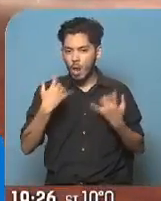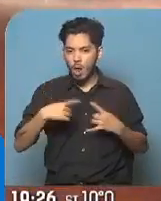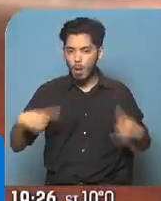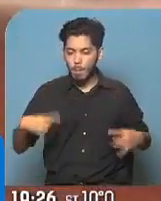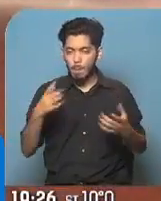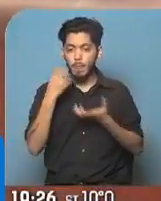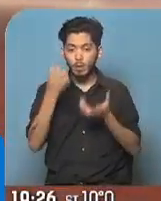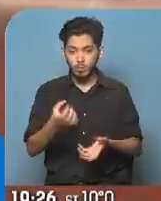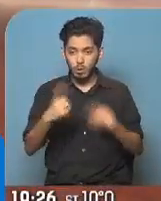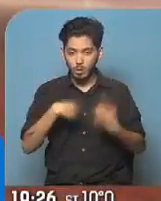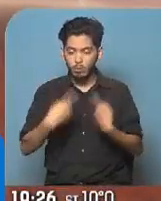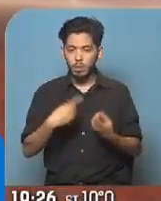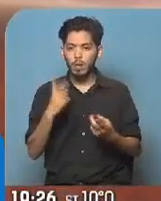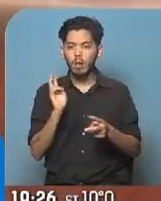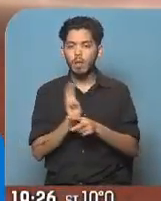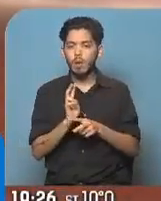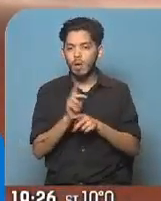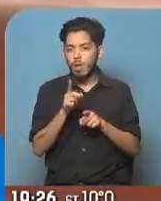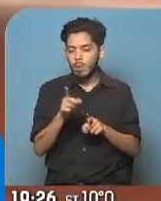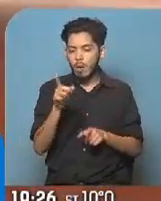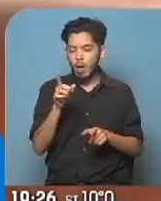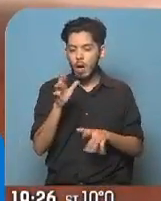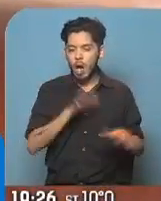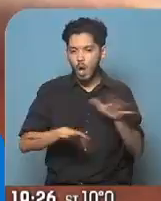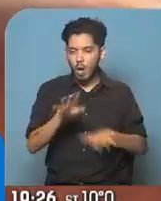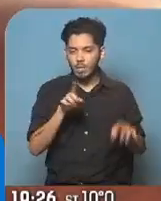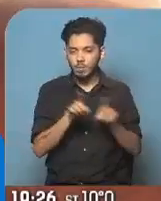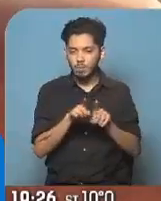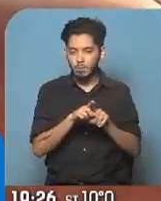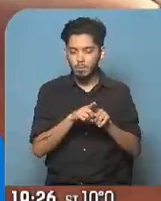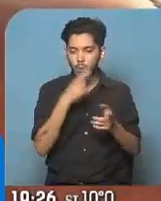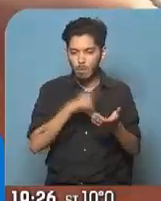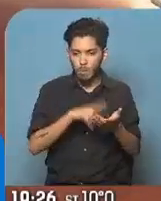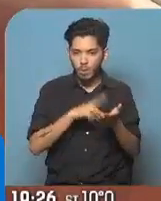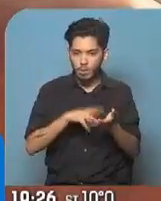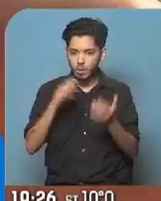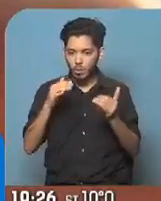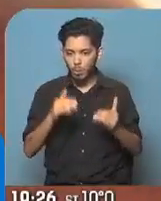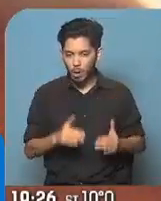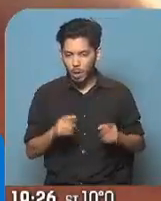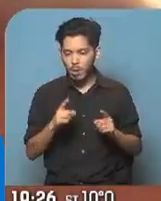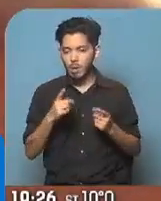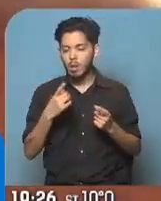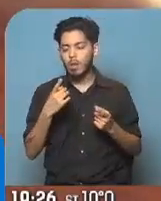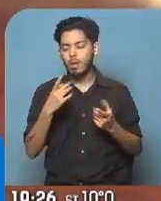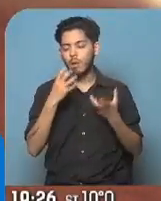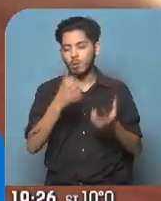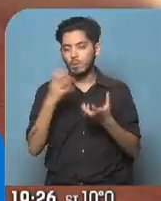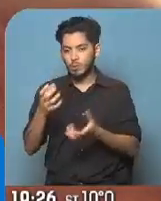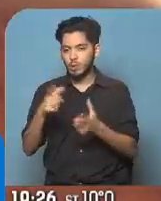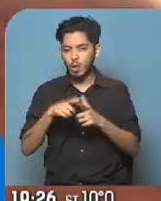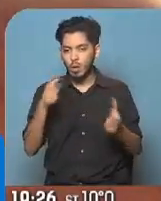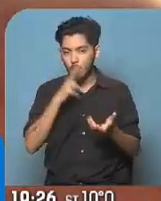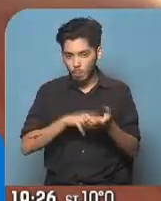subsidio se va a seguir avanzando con el acomodamiento de tarifas para ir reduciendo la cantidad de subsidios es la de hoy también es una señal